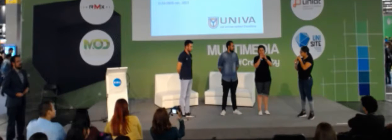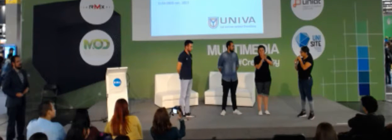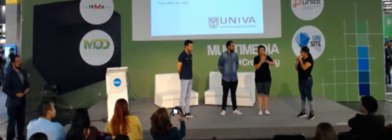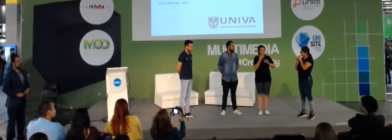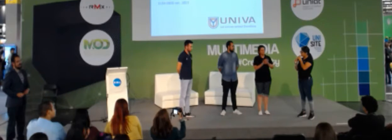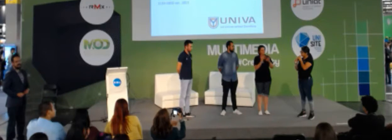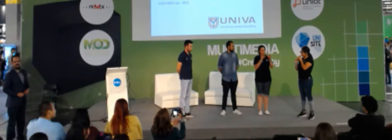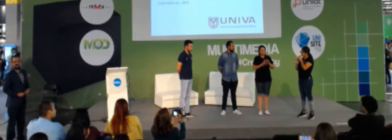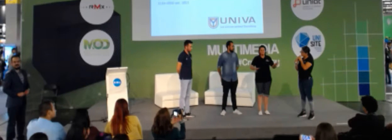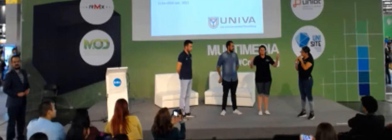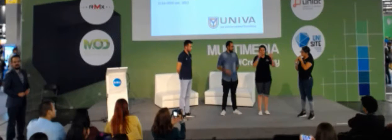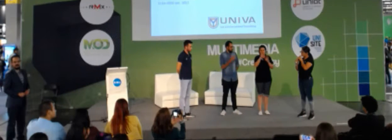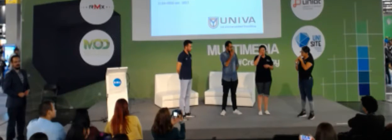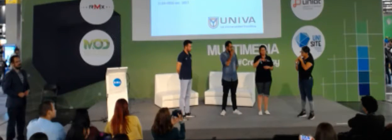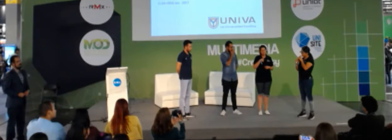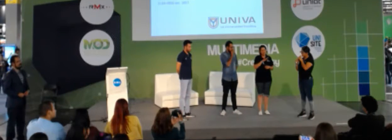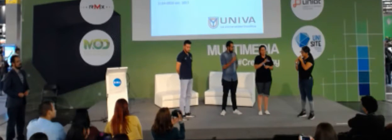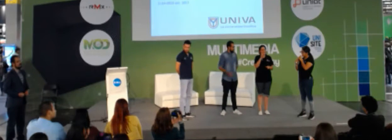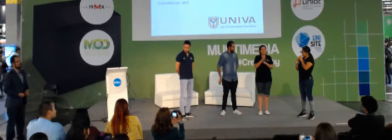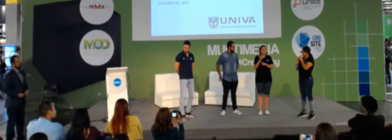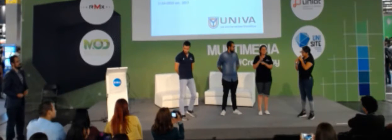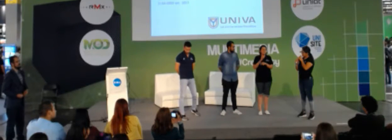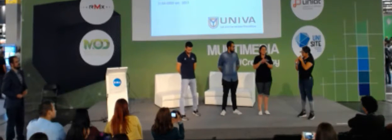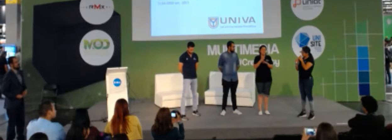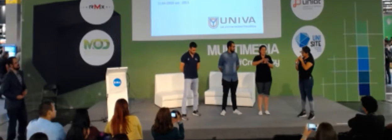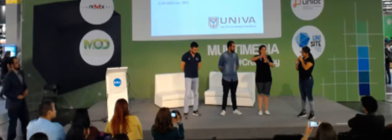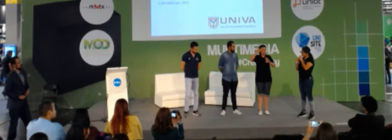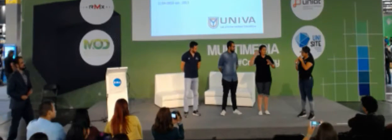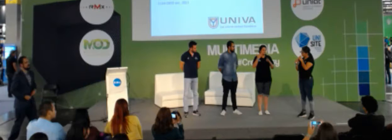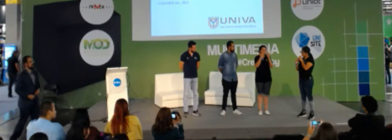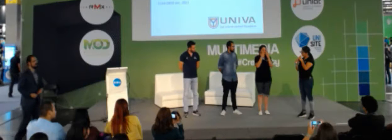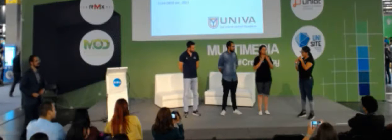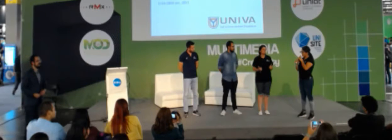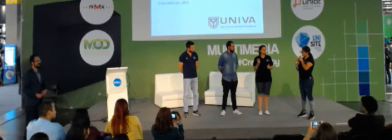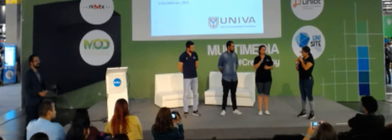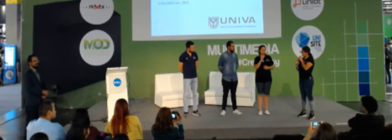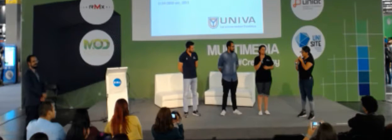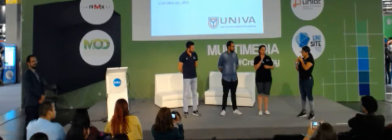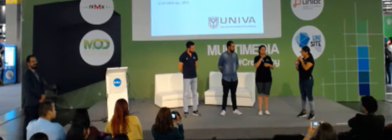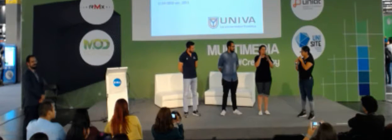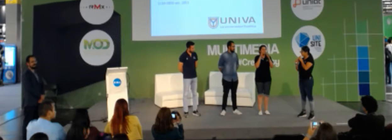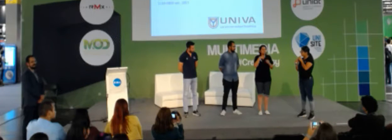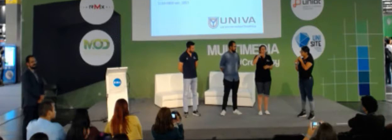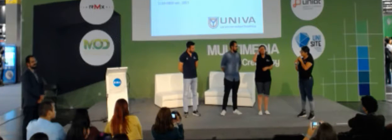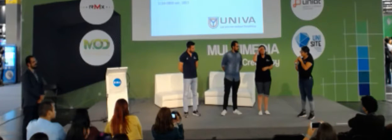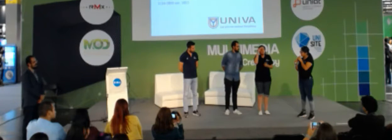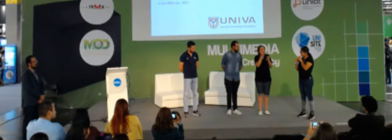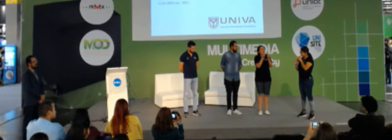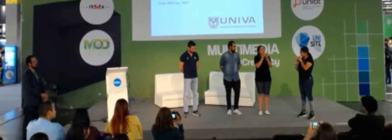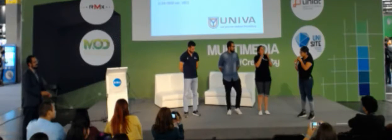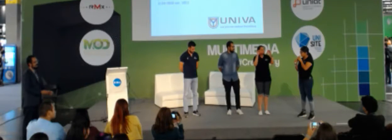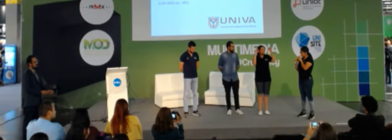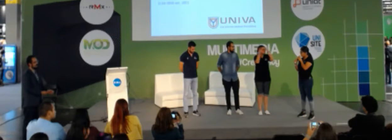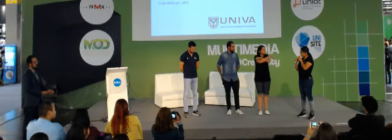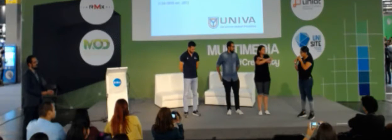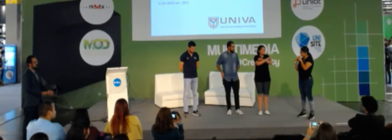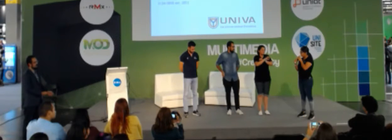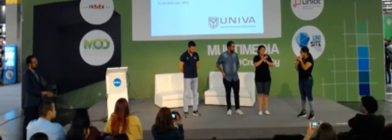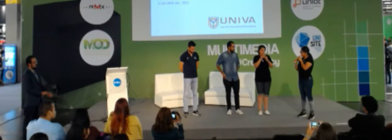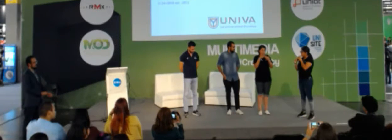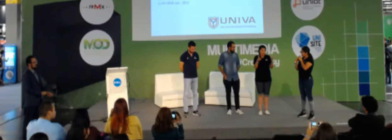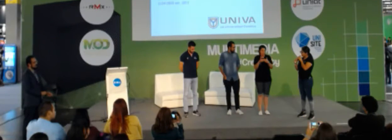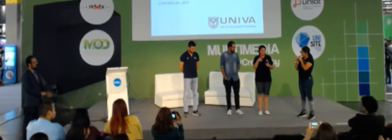hablarles sobre mi experiencia en Juventud Sorda. Y bueno, aquí descubrí que anteriormente no había acceso a la